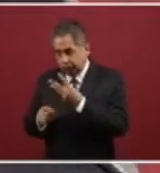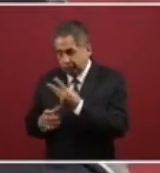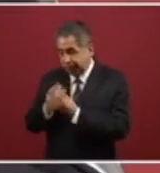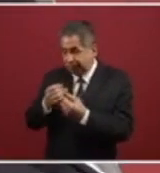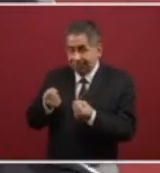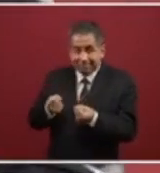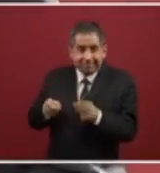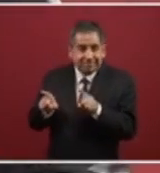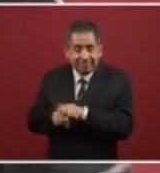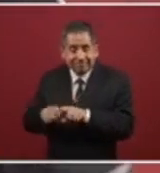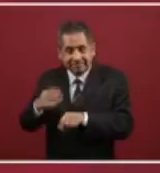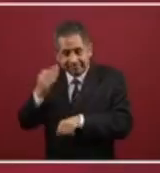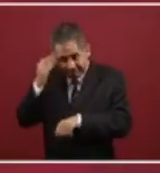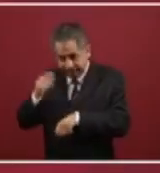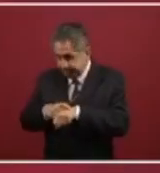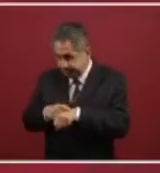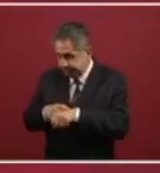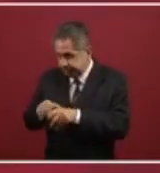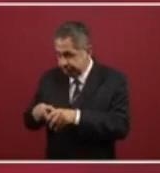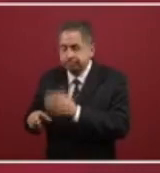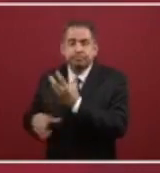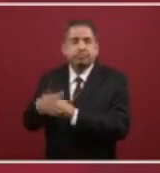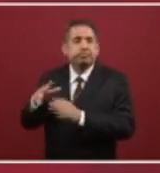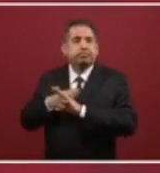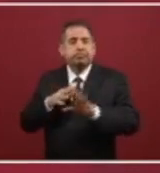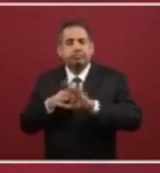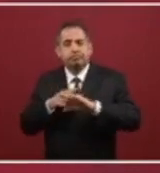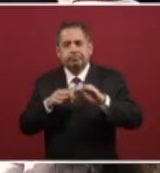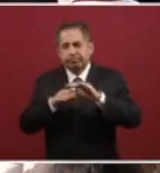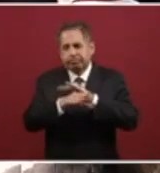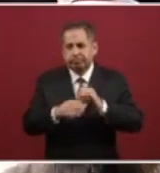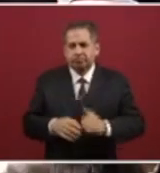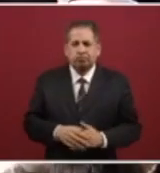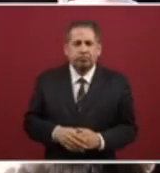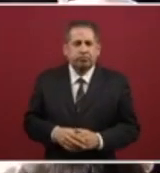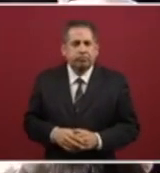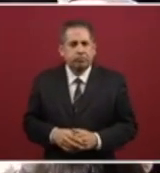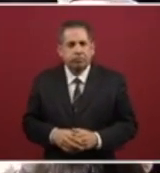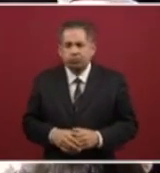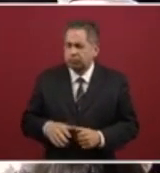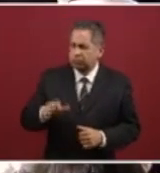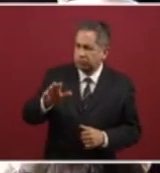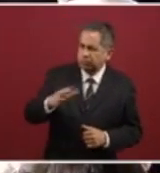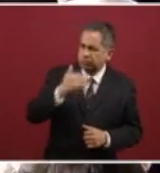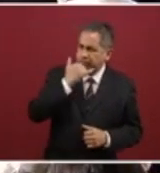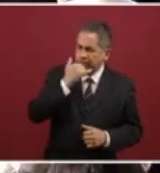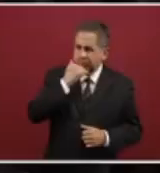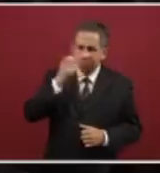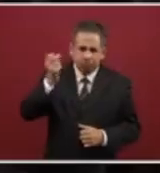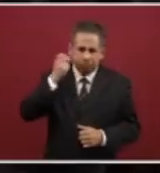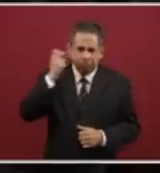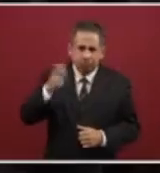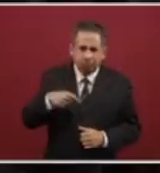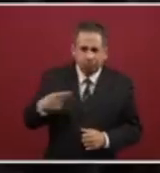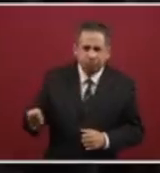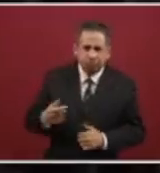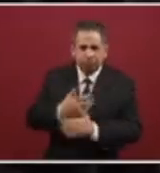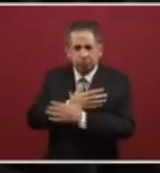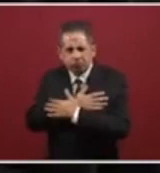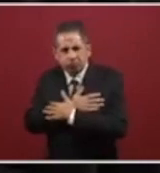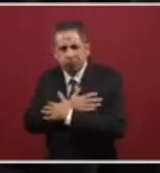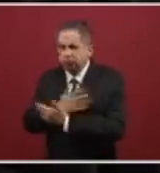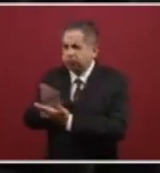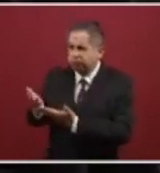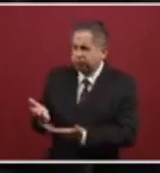coinciden con los aumentos en los flujos. ¿No influyó el discurso, este discurso de abrazos, de aquí les vamos a